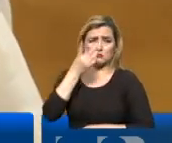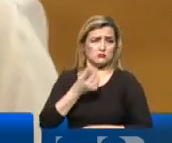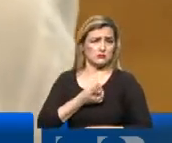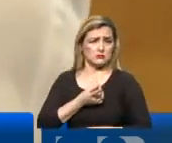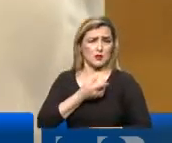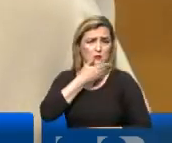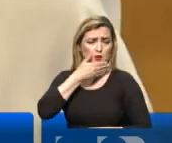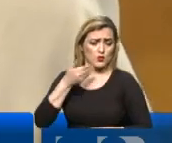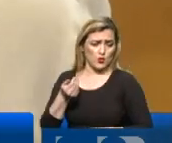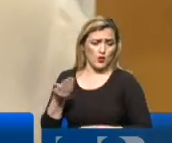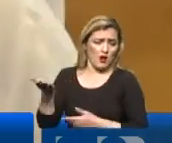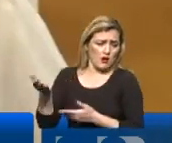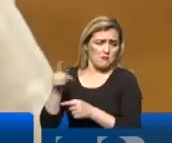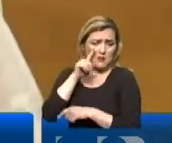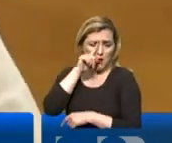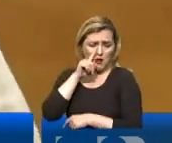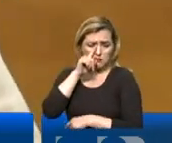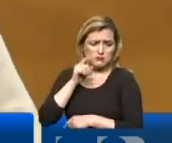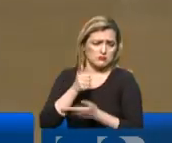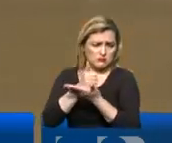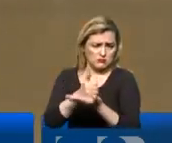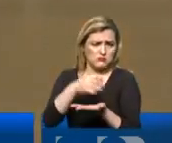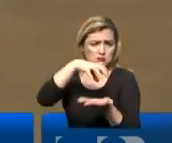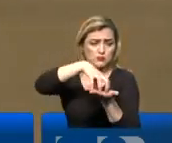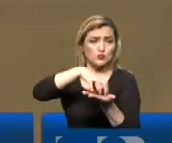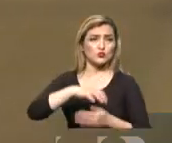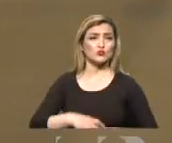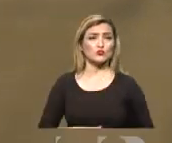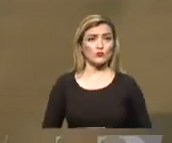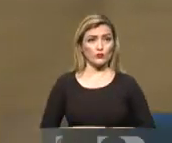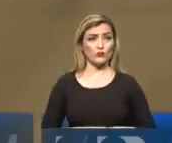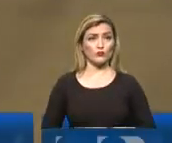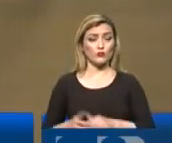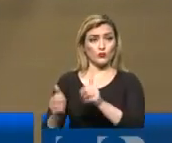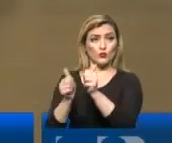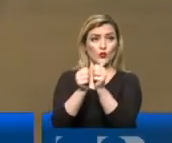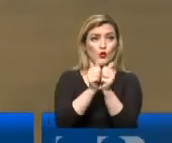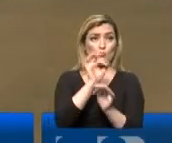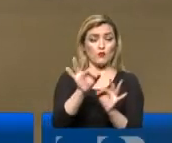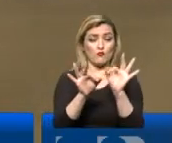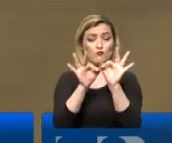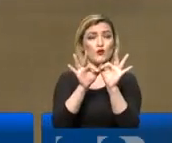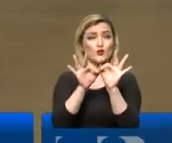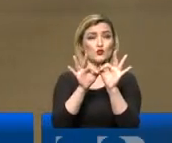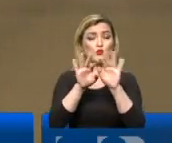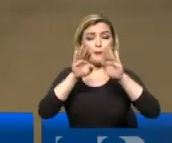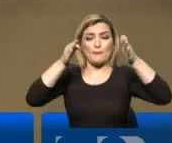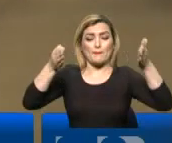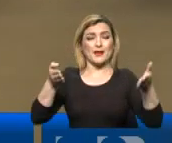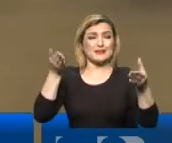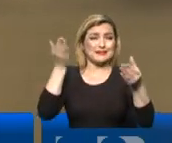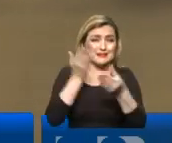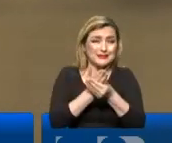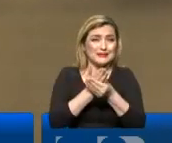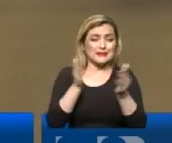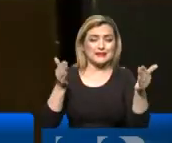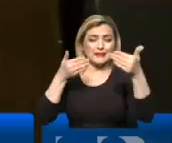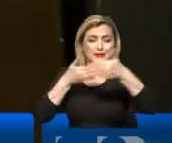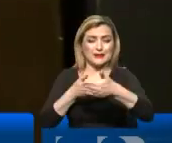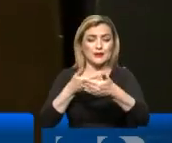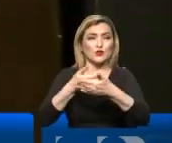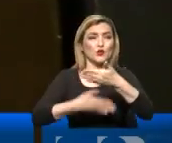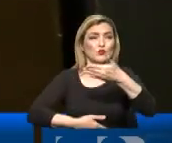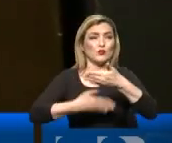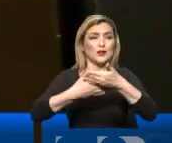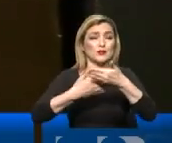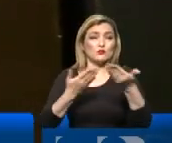las mejores decisiones en beneficio de la provincia. Al lado del prefecto, una mesa con una decena de carpetas y cajas con documentos.